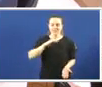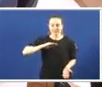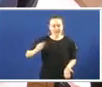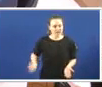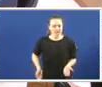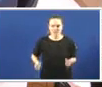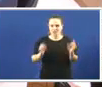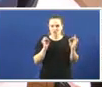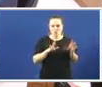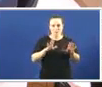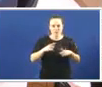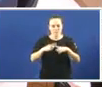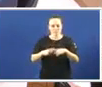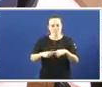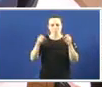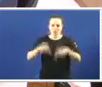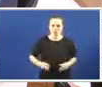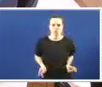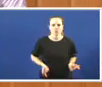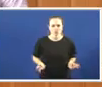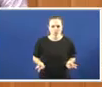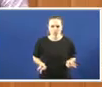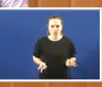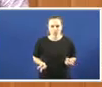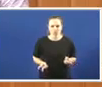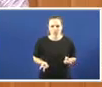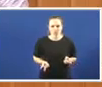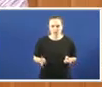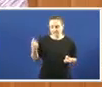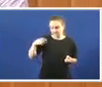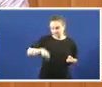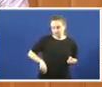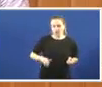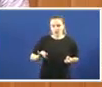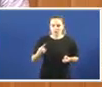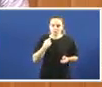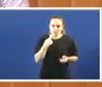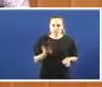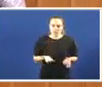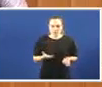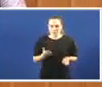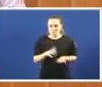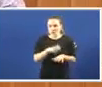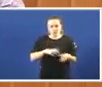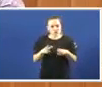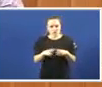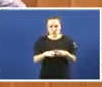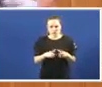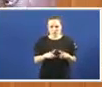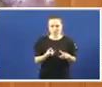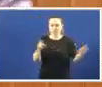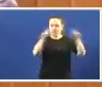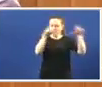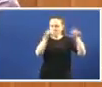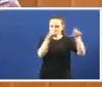peor distribuída. Perdemos os que cobramos salarios, que somos a inmensa maioría social, e gañan as rendas empresariais,